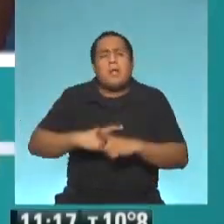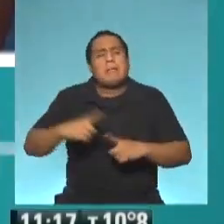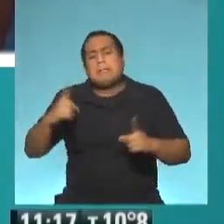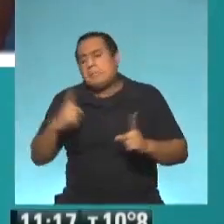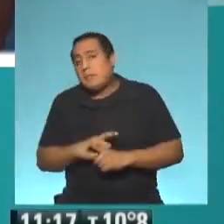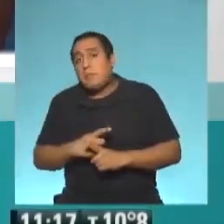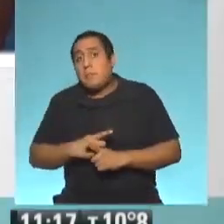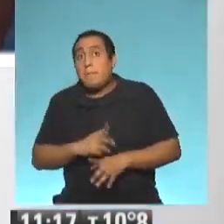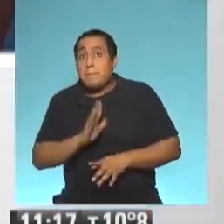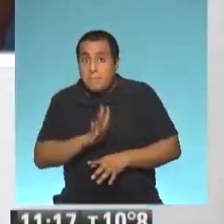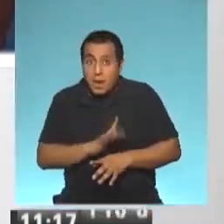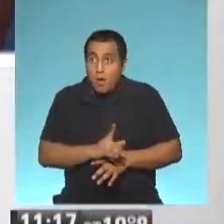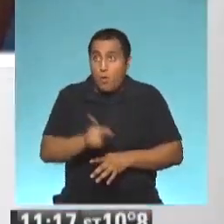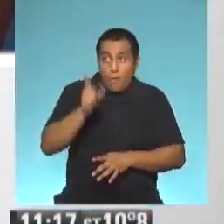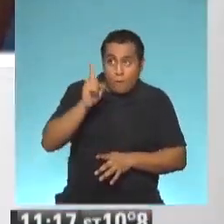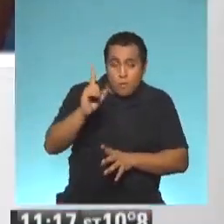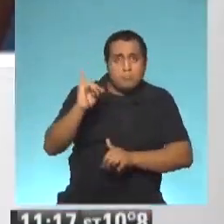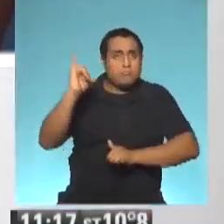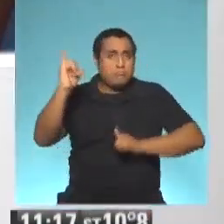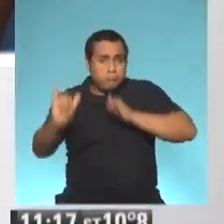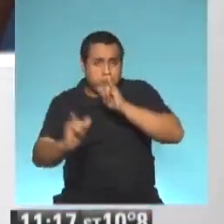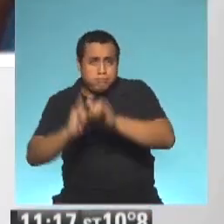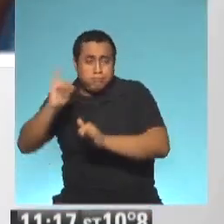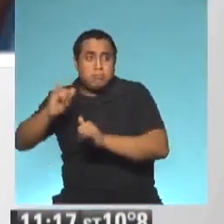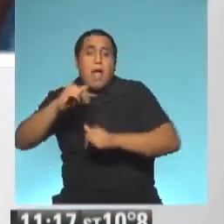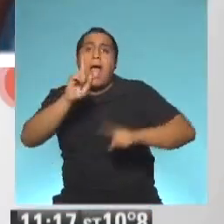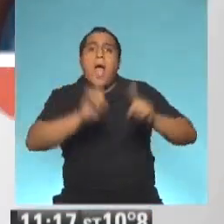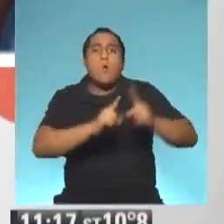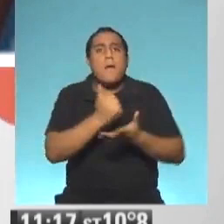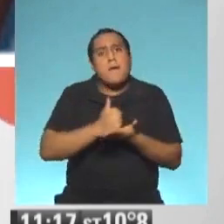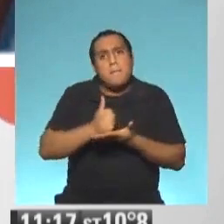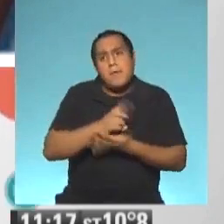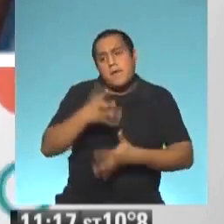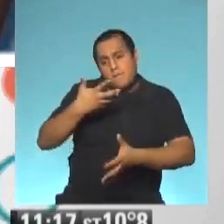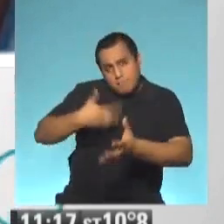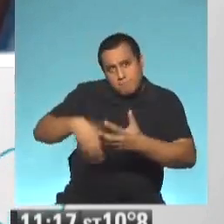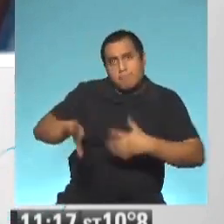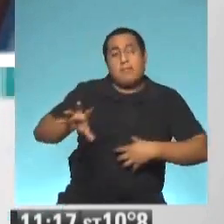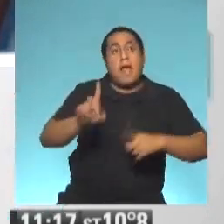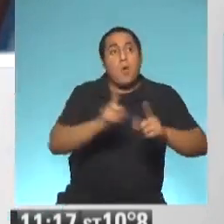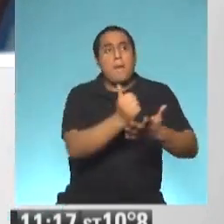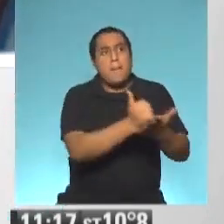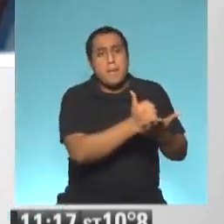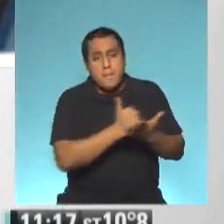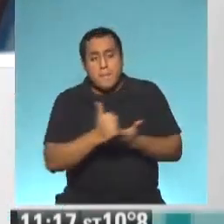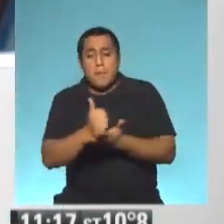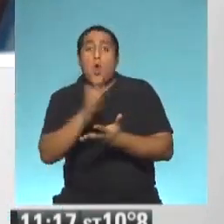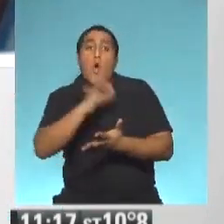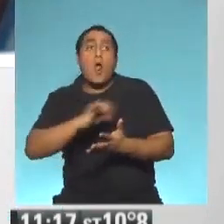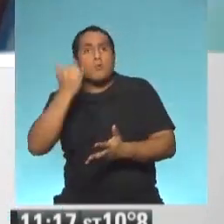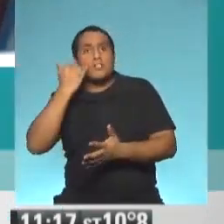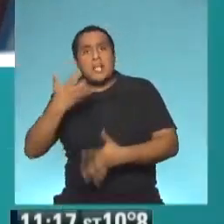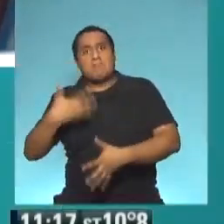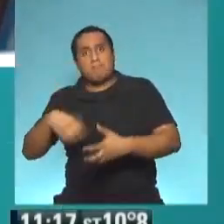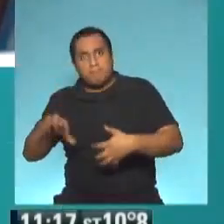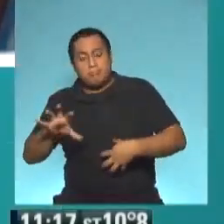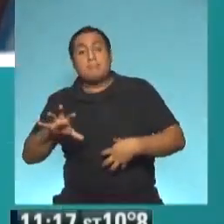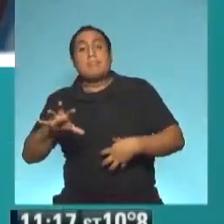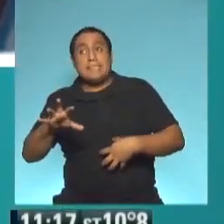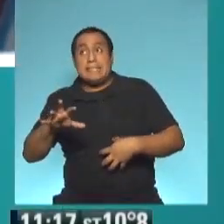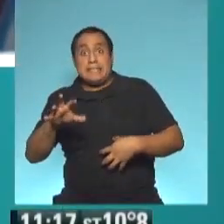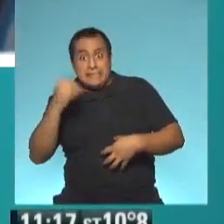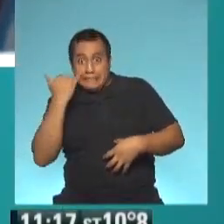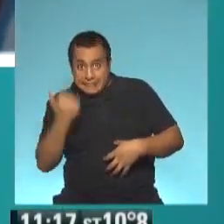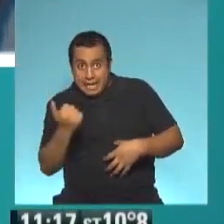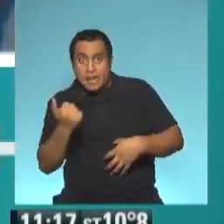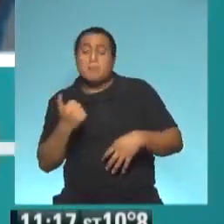creo que tu testimonio, por supuesto, para todos los que están en un proceso de esperar un órgano o para quienes están viviendo con un trasplante ya realizado,